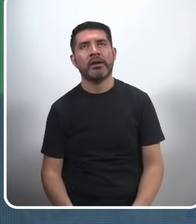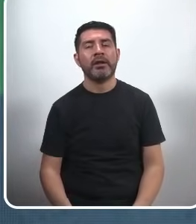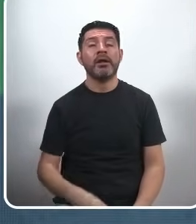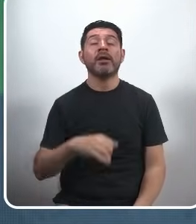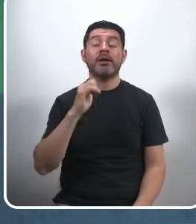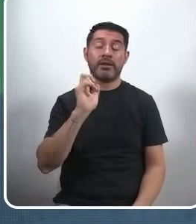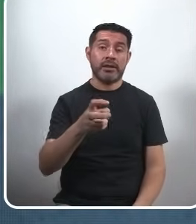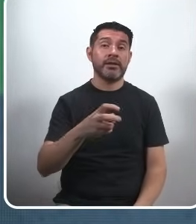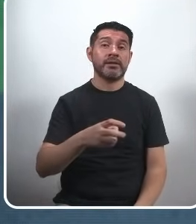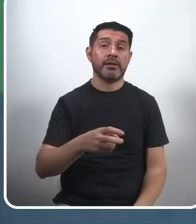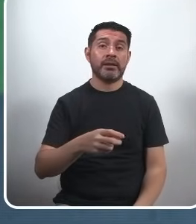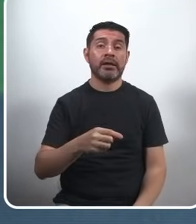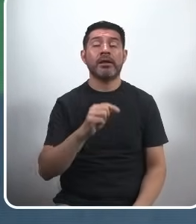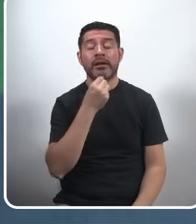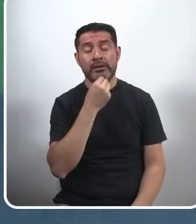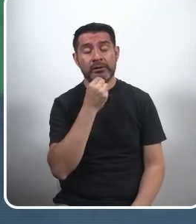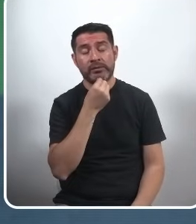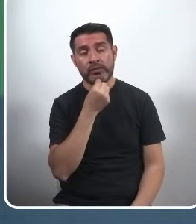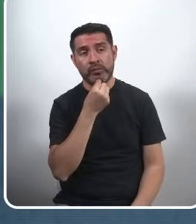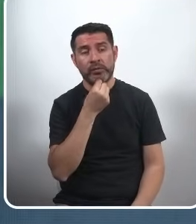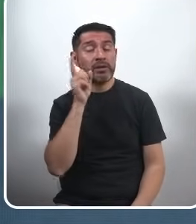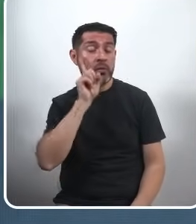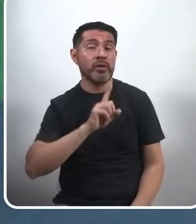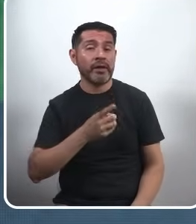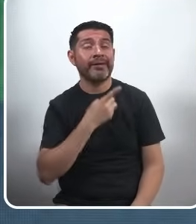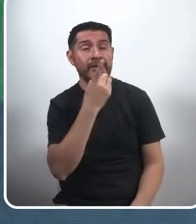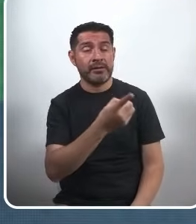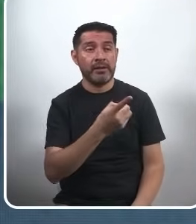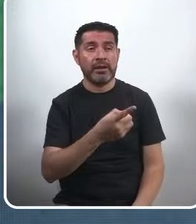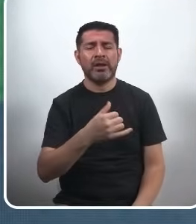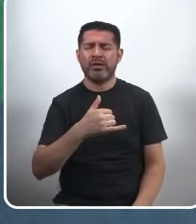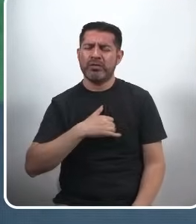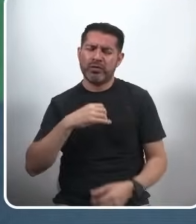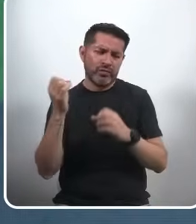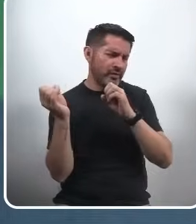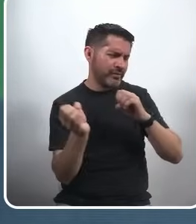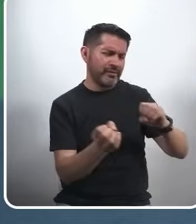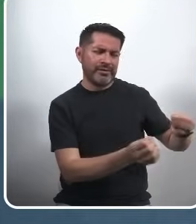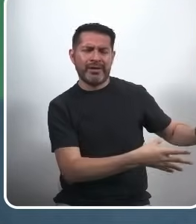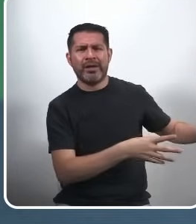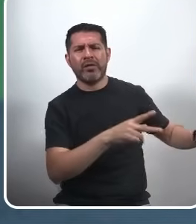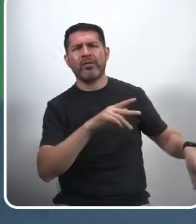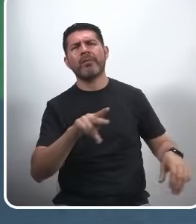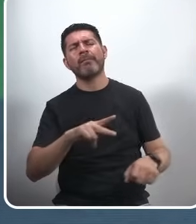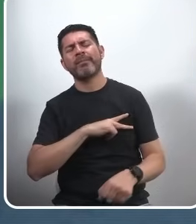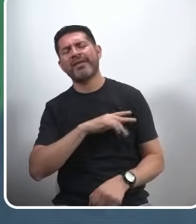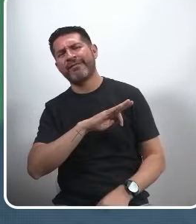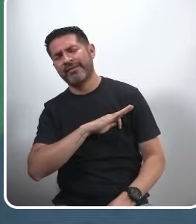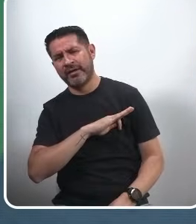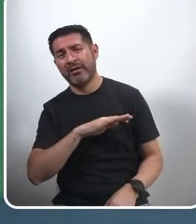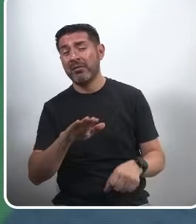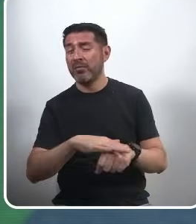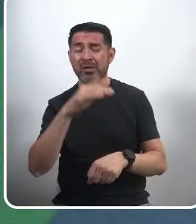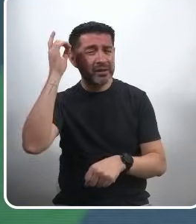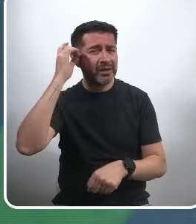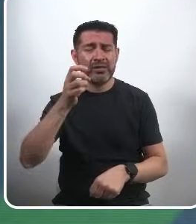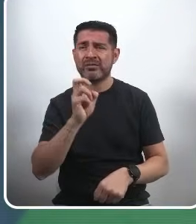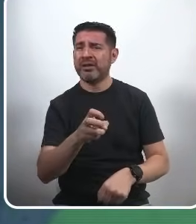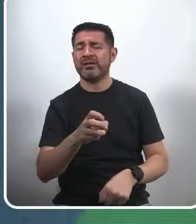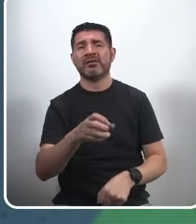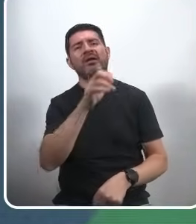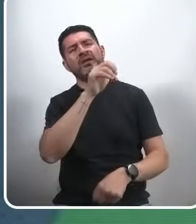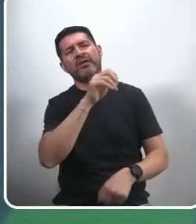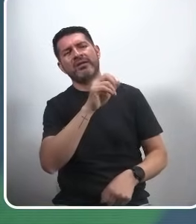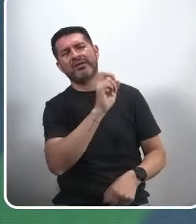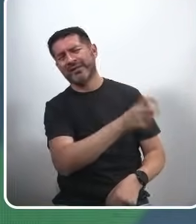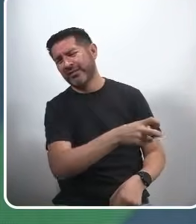años ella decidió abandonar su fe. Y luego dijo, porque Dios es así y así y así y así.